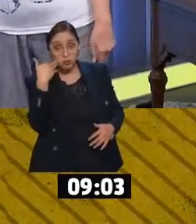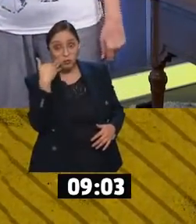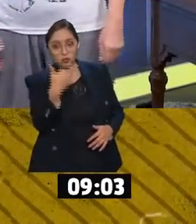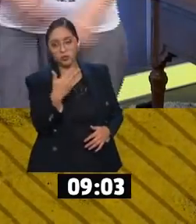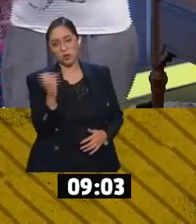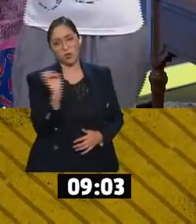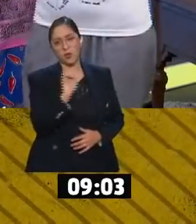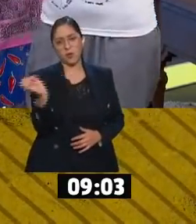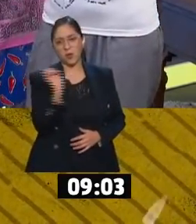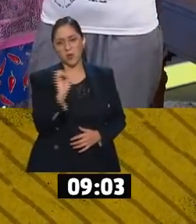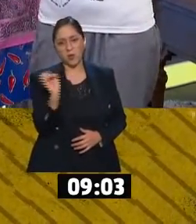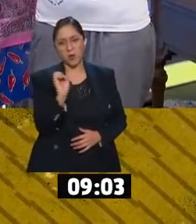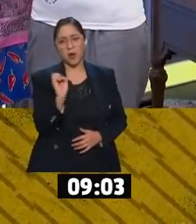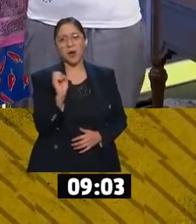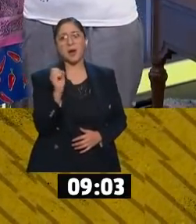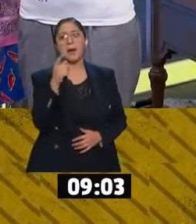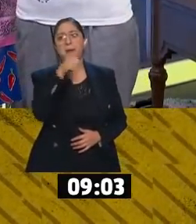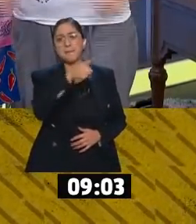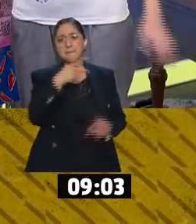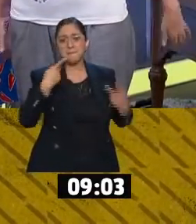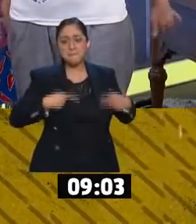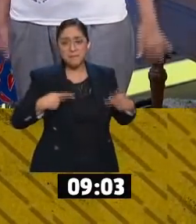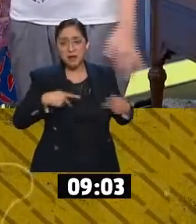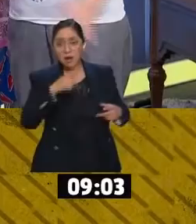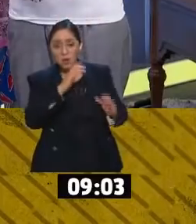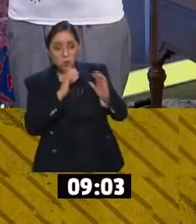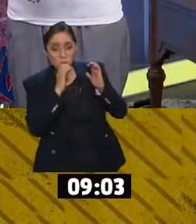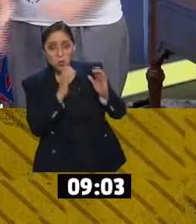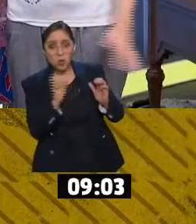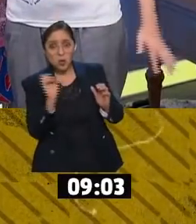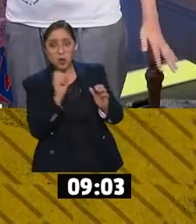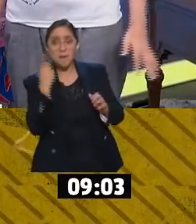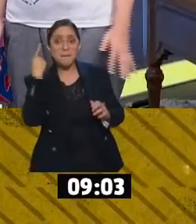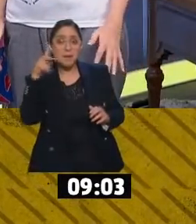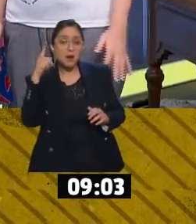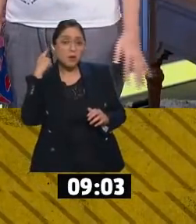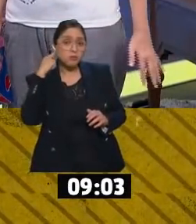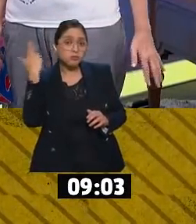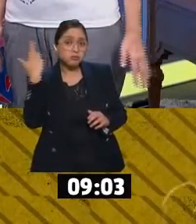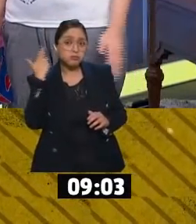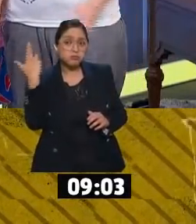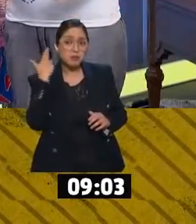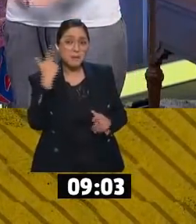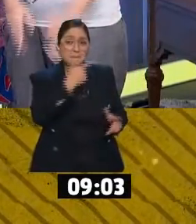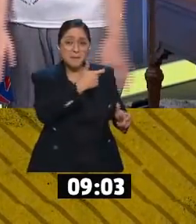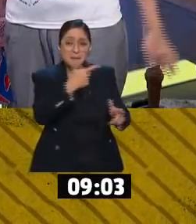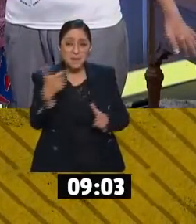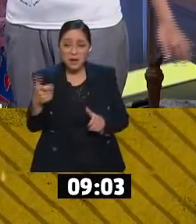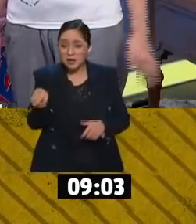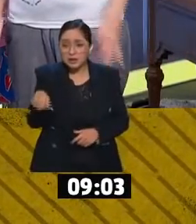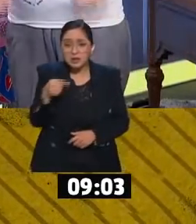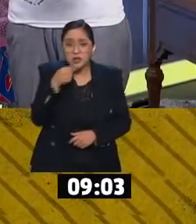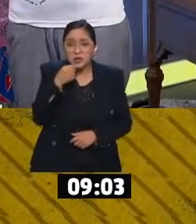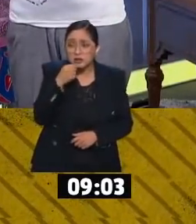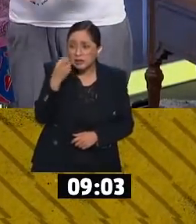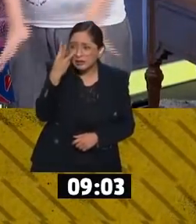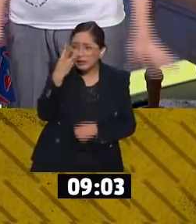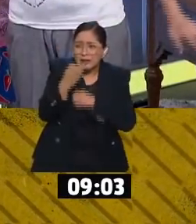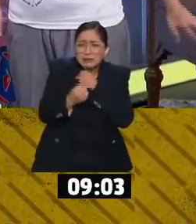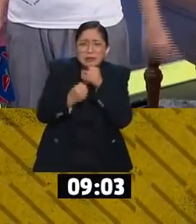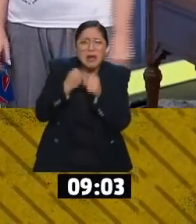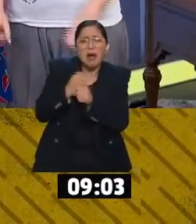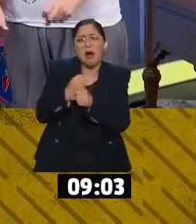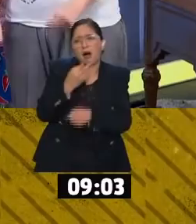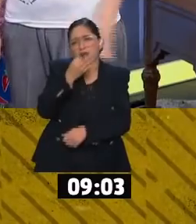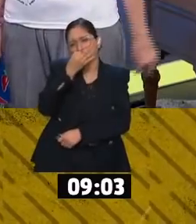verdad. No parecían muy grandes. Cuando empieza el ataque y apenas cuenta con 3 años este chavito, o sea, apenas.